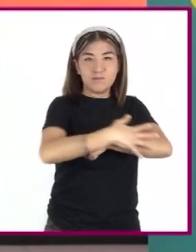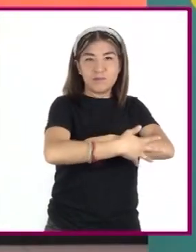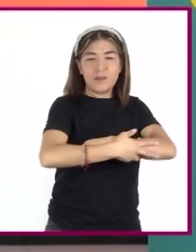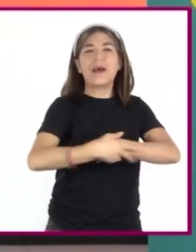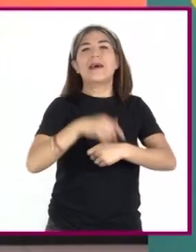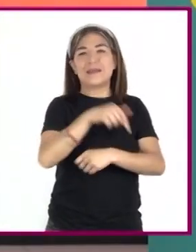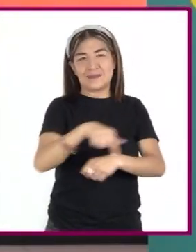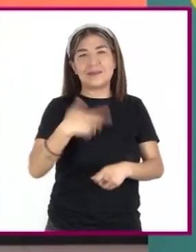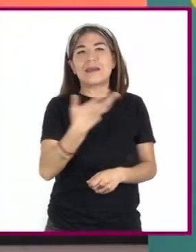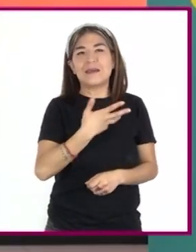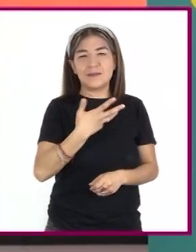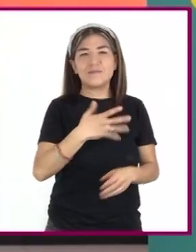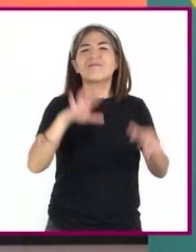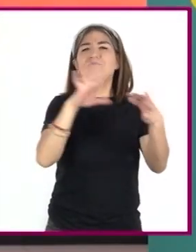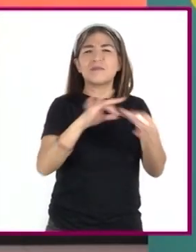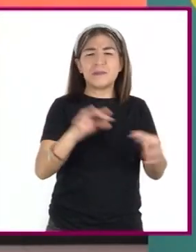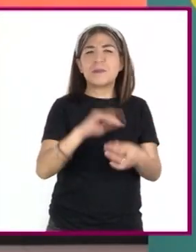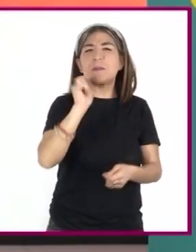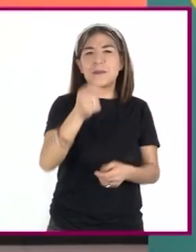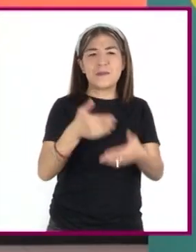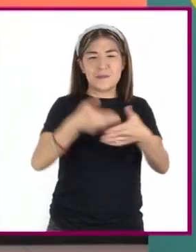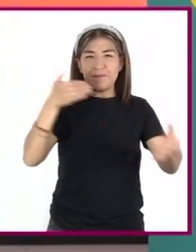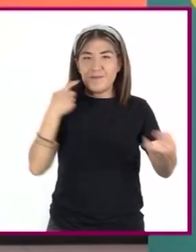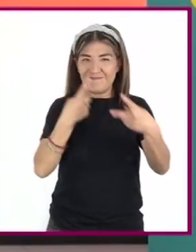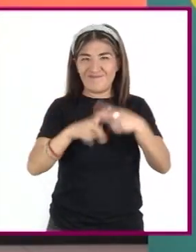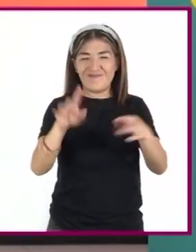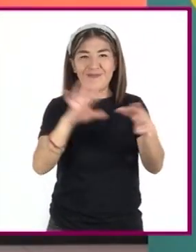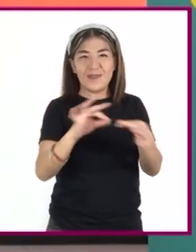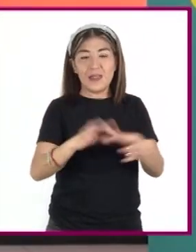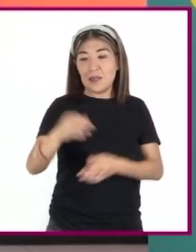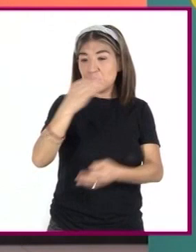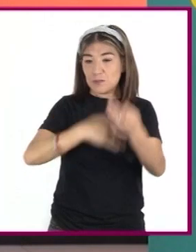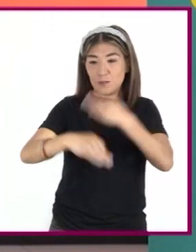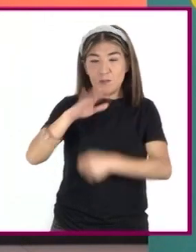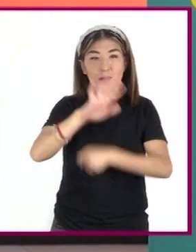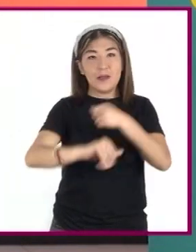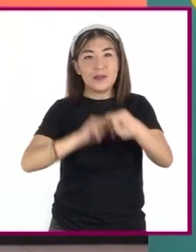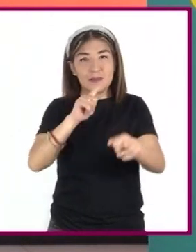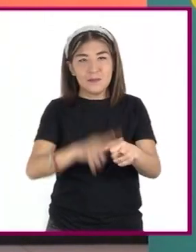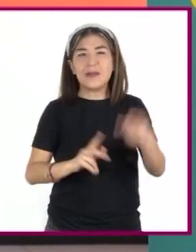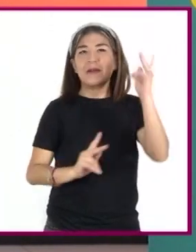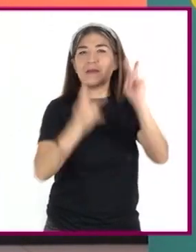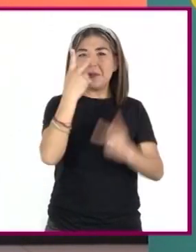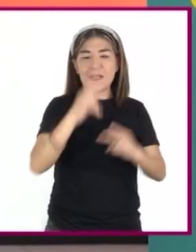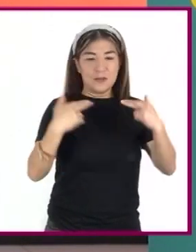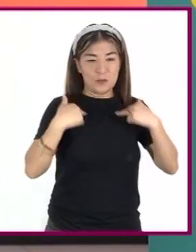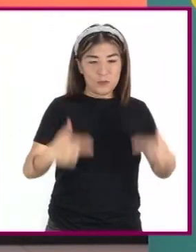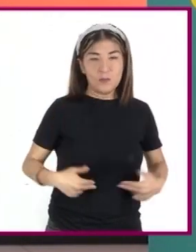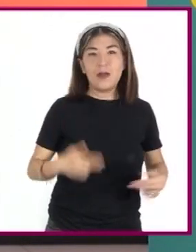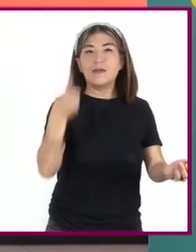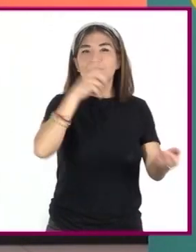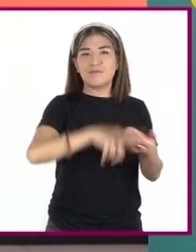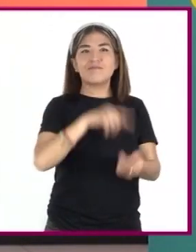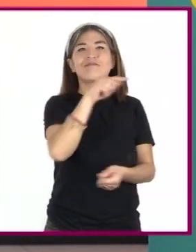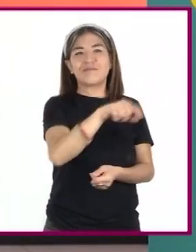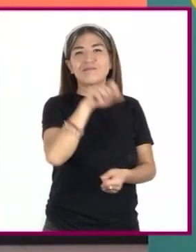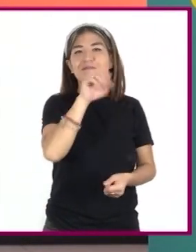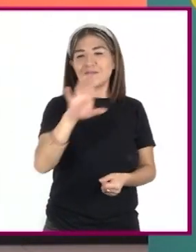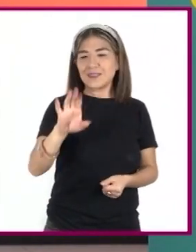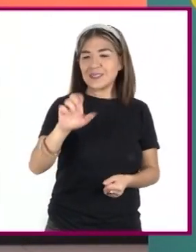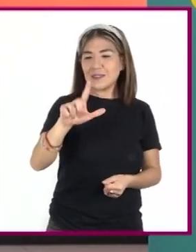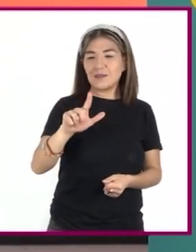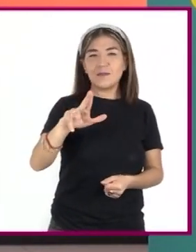inicio, podemos concluir que todos los seres vivos están conformados por células y que éstas, por su